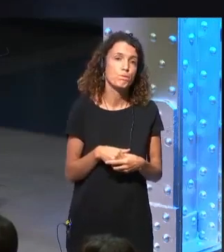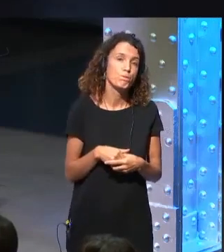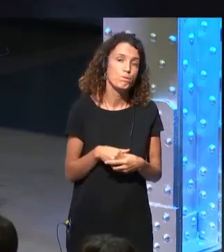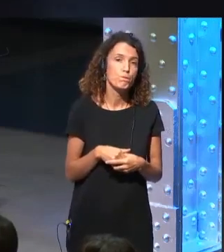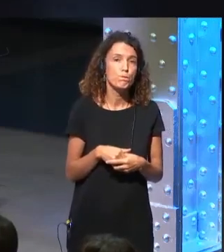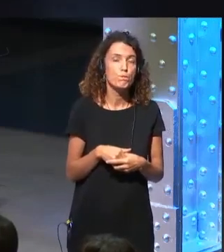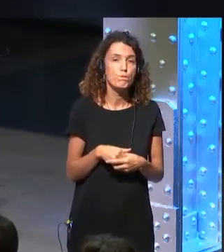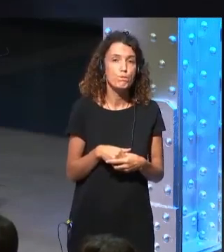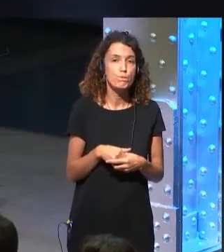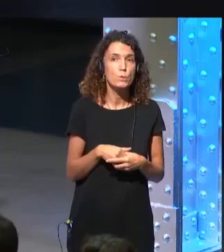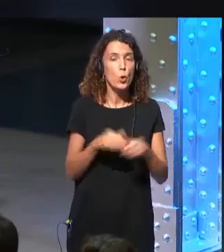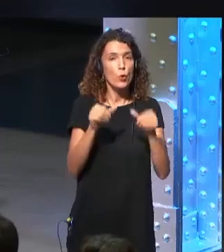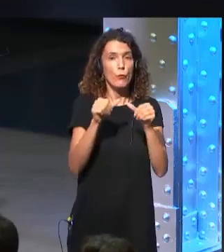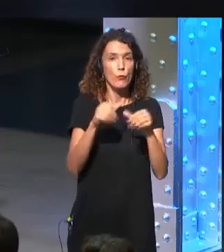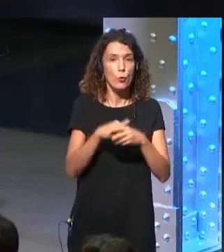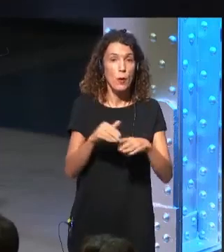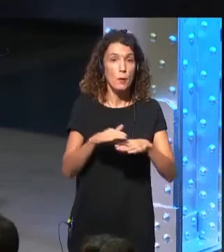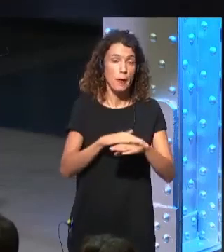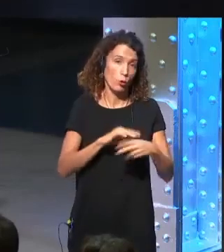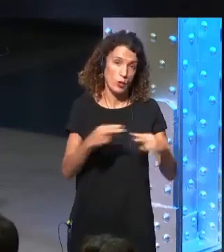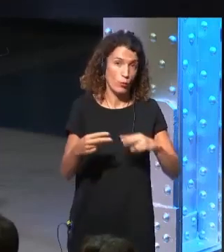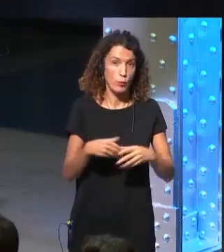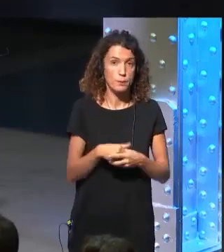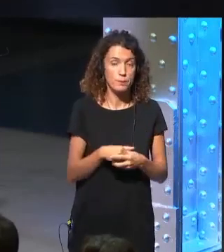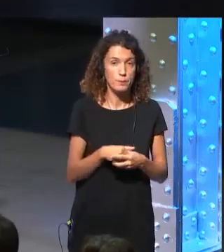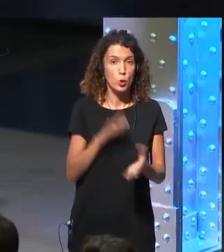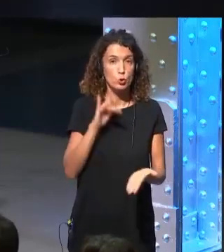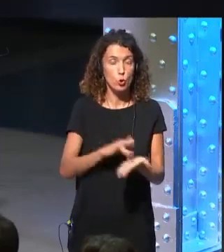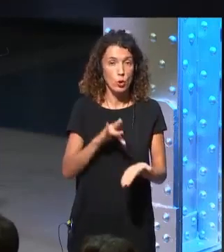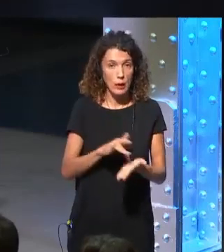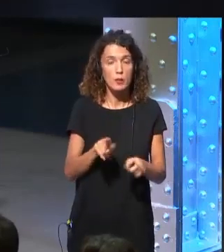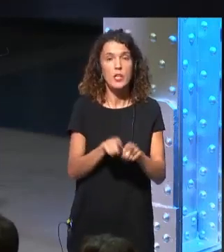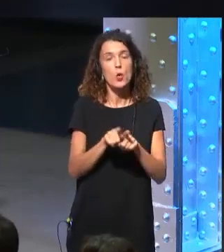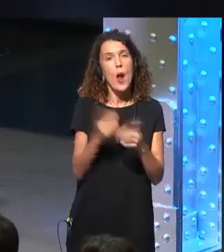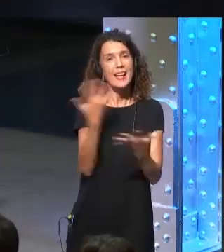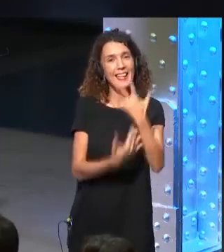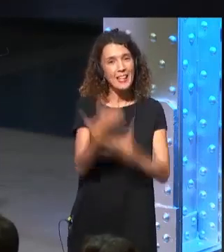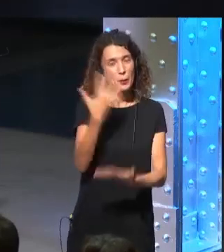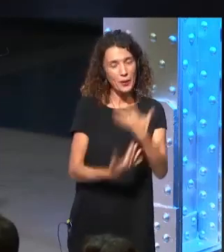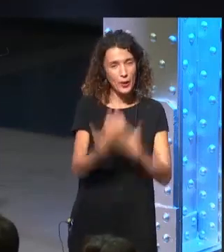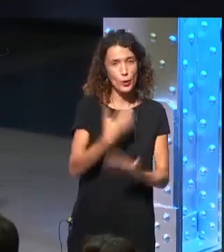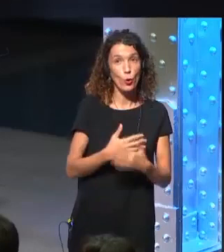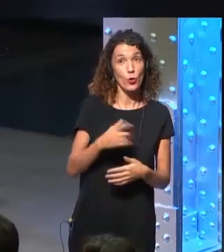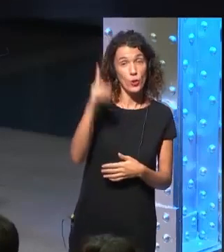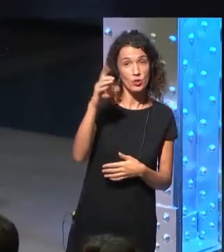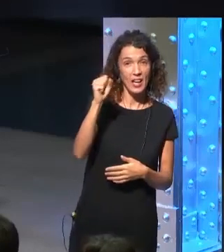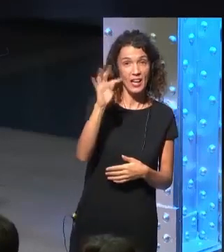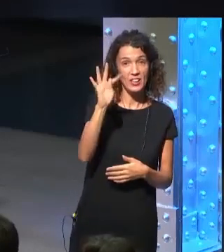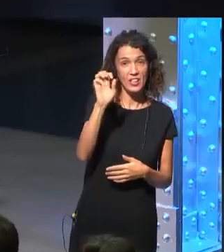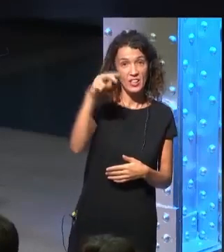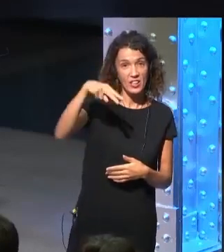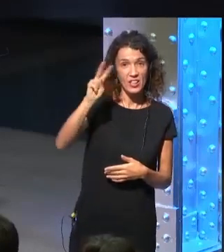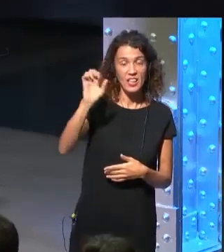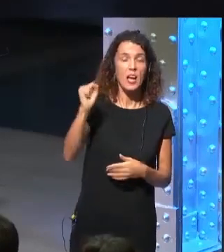digamos, la forma en la que... Era una especie de híbrido. Atenea era como un híbrido, ni siquiera